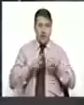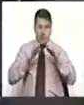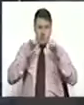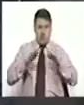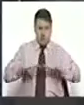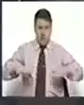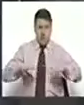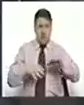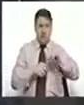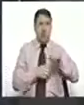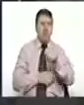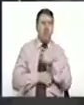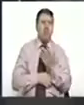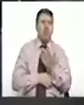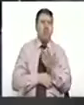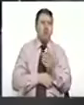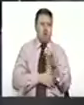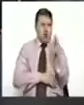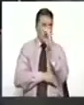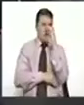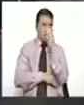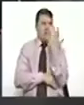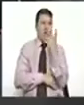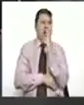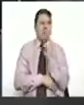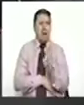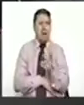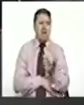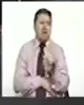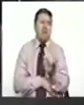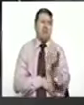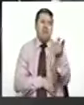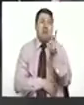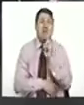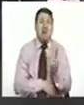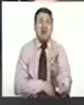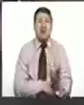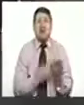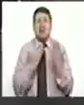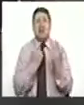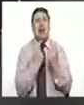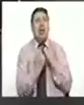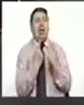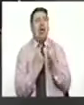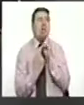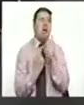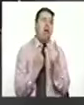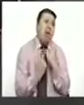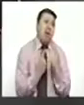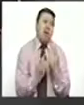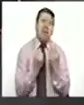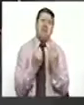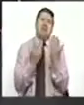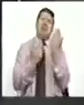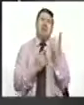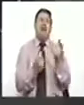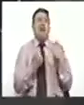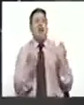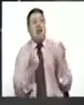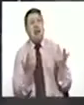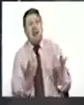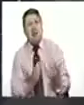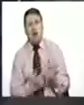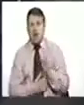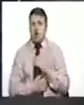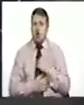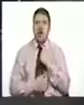Señor presidente, eso en cuanto a Colombia, en cuanto a Venezuela. ¿Para qué ha servido el diálogo en Venezuela? ¿Qué han promovido algunos desde